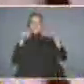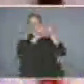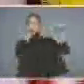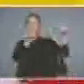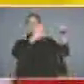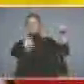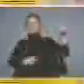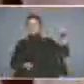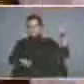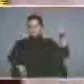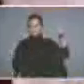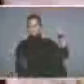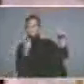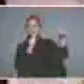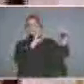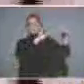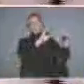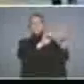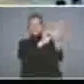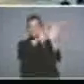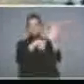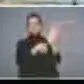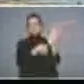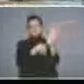dejo el sueldo tururú.